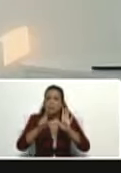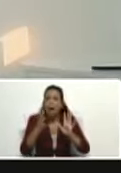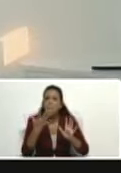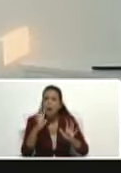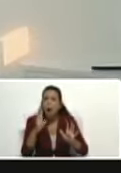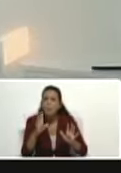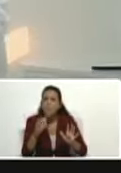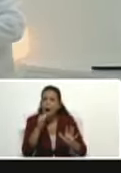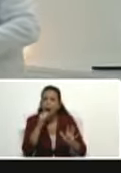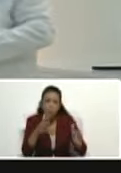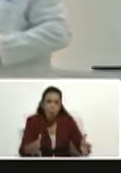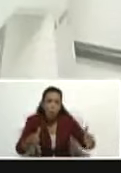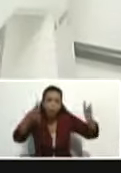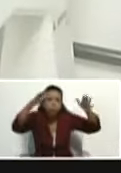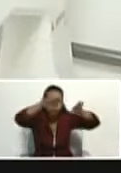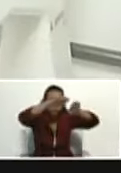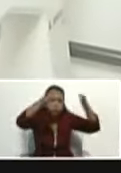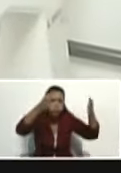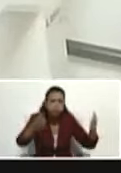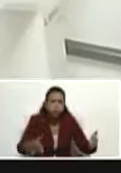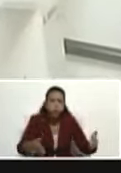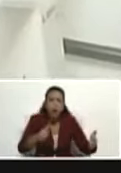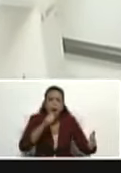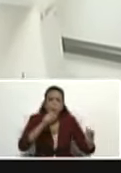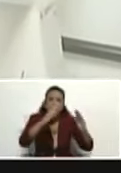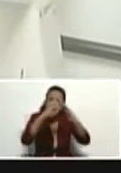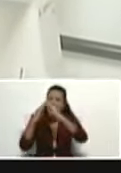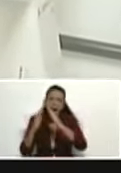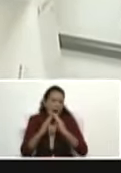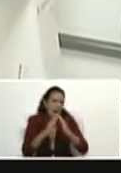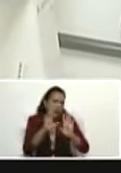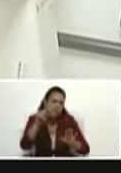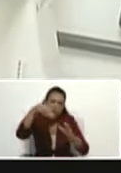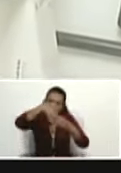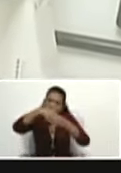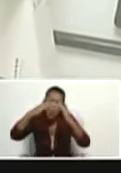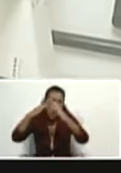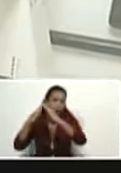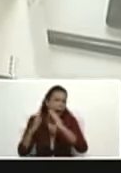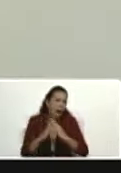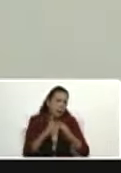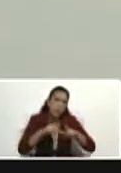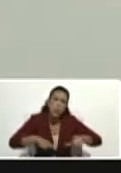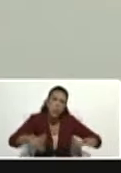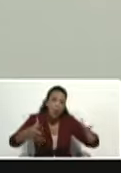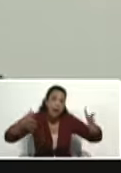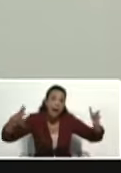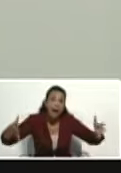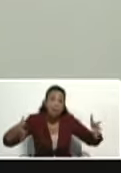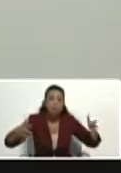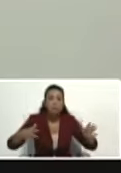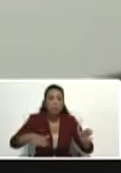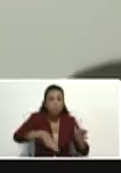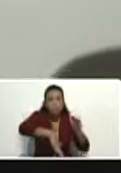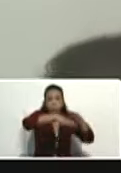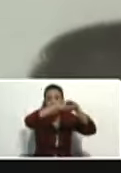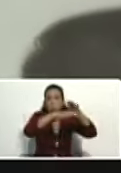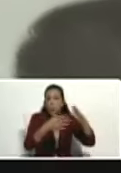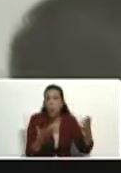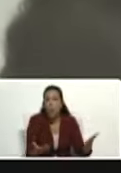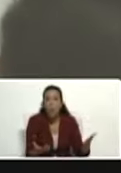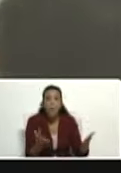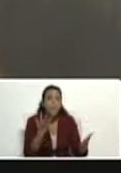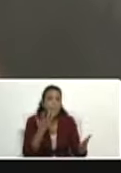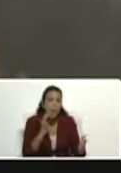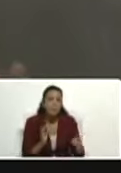o menos se almacena en cada vivienda dentro de un recipiente grande, un pipote. Bueno, en este